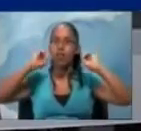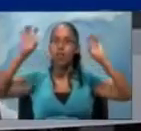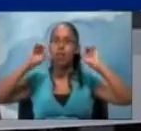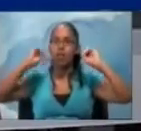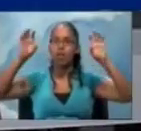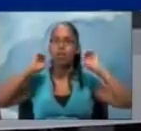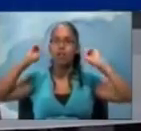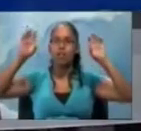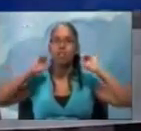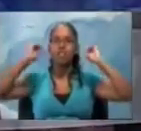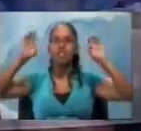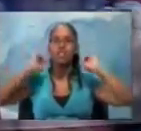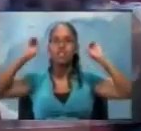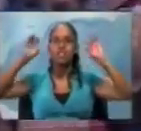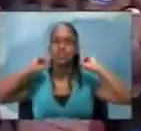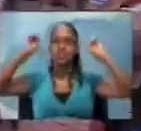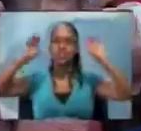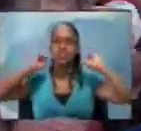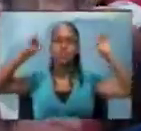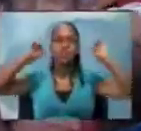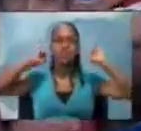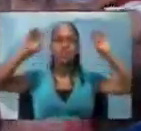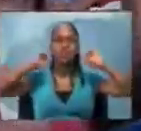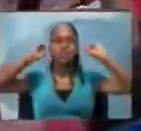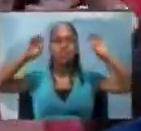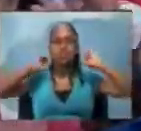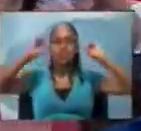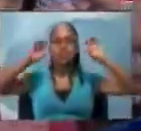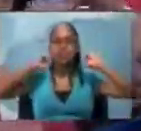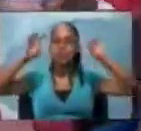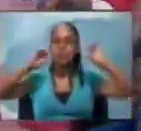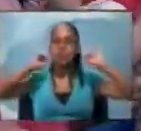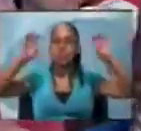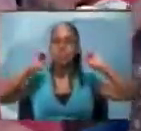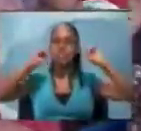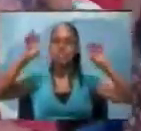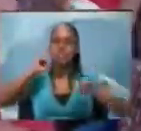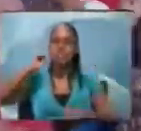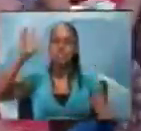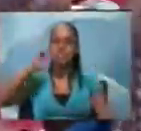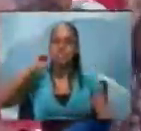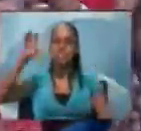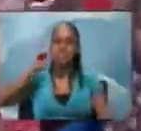Gloria a Dios, gloria a Dios, gloria a Dios, gloria a Dios, gloria a Dios.